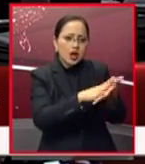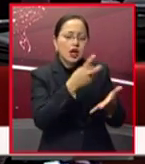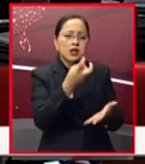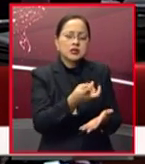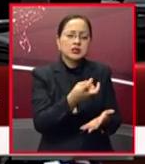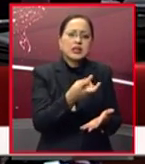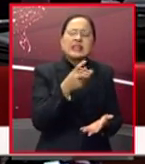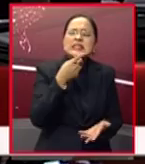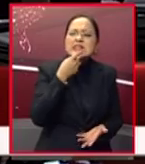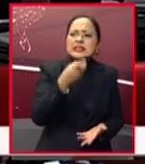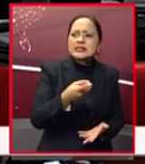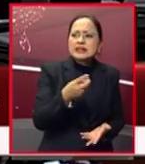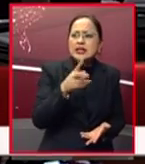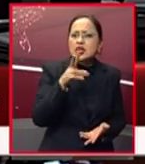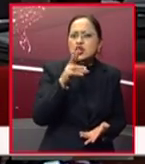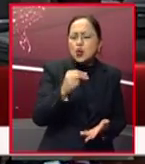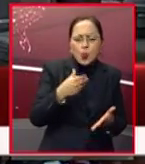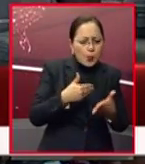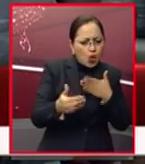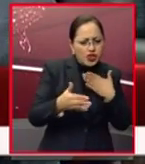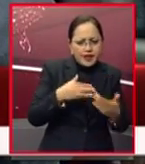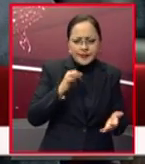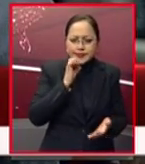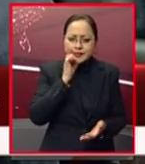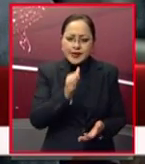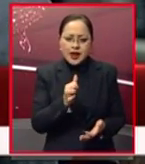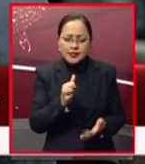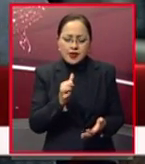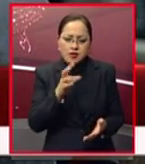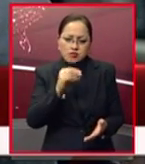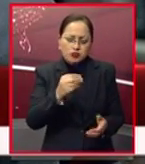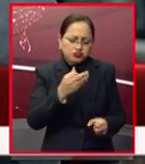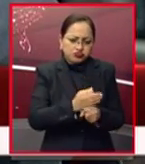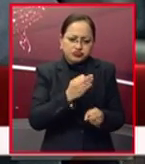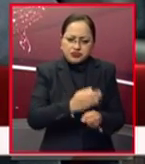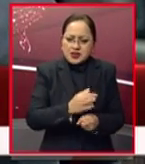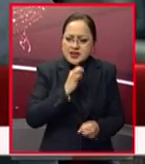ya no es contemporáneo, ya no es de actualidad.